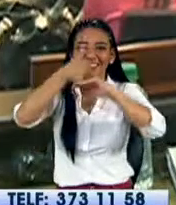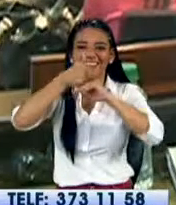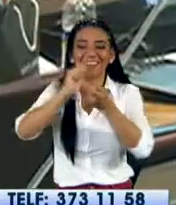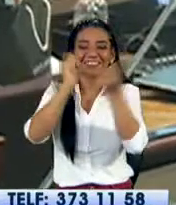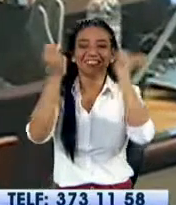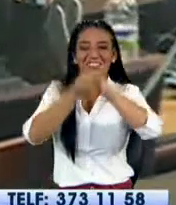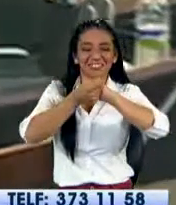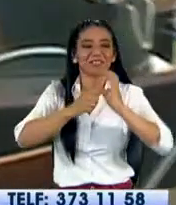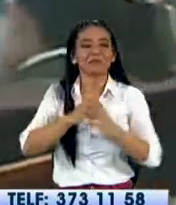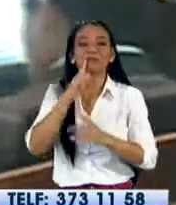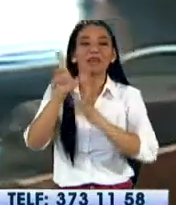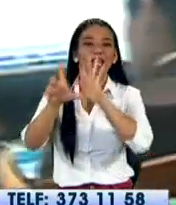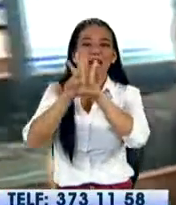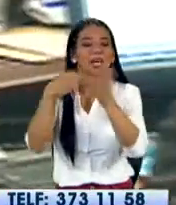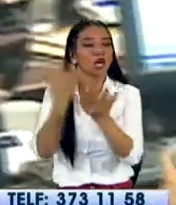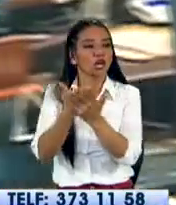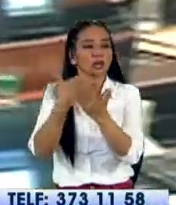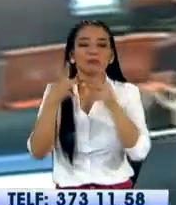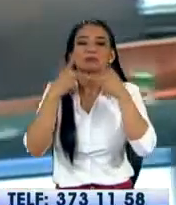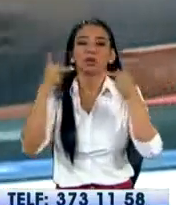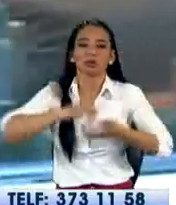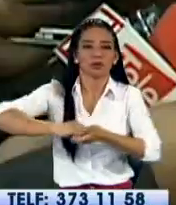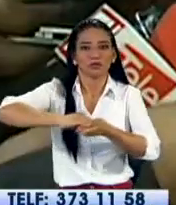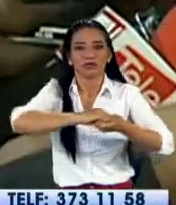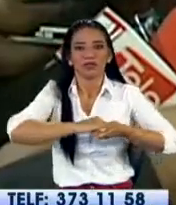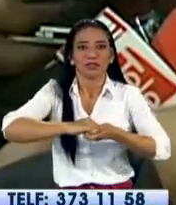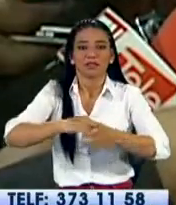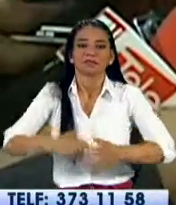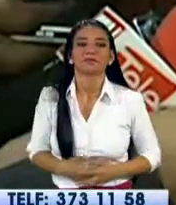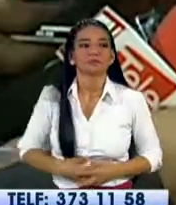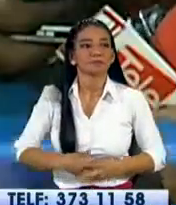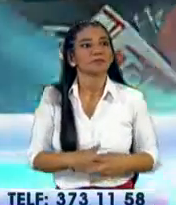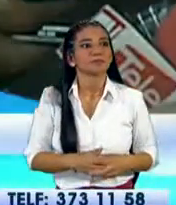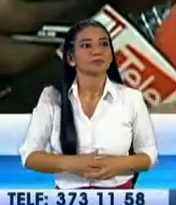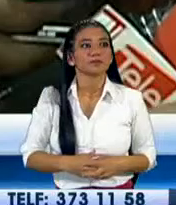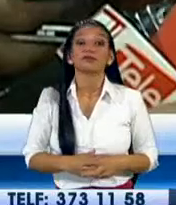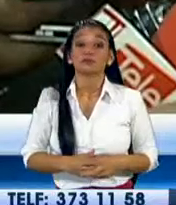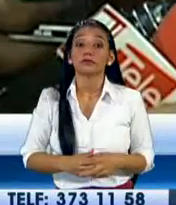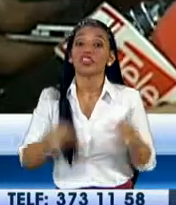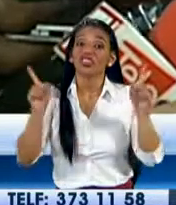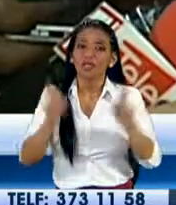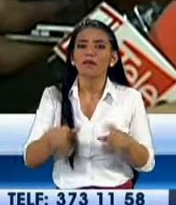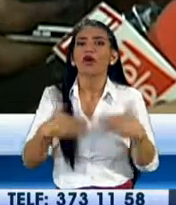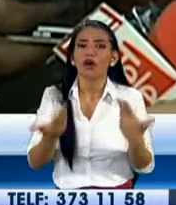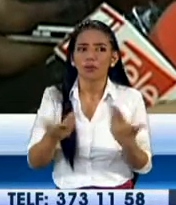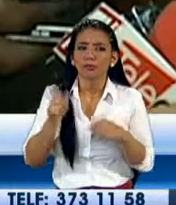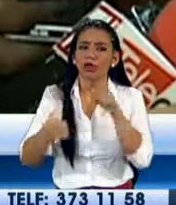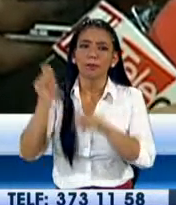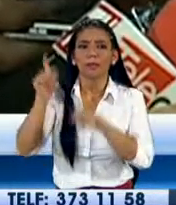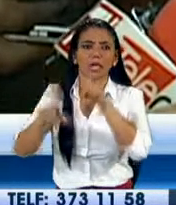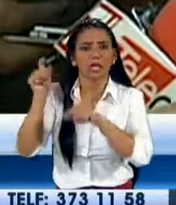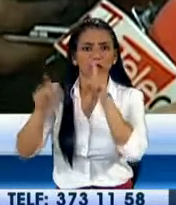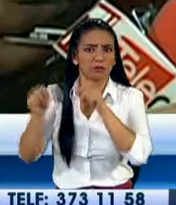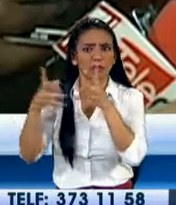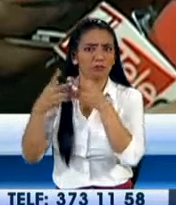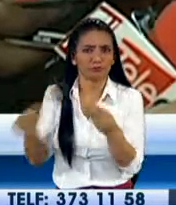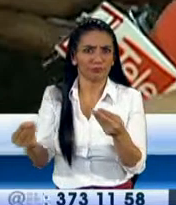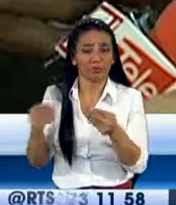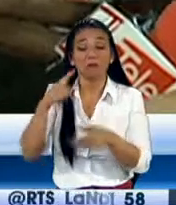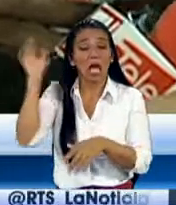a la ley de economía popular y solidaria creo que tiene que ver con la intervención y la liquidación de las cooperativas sobre todo las de